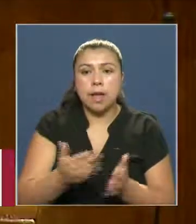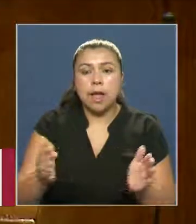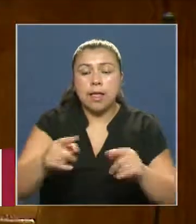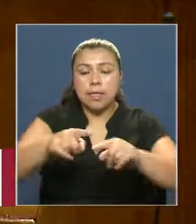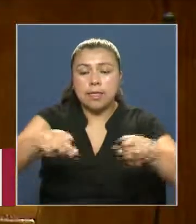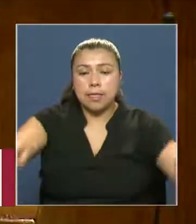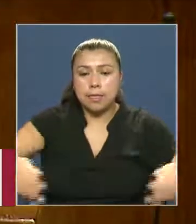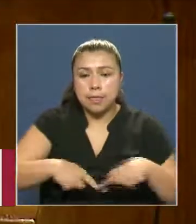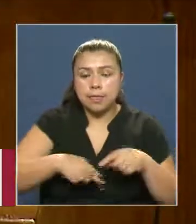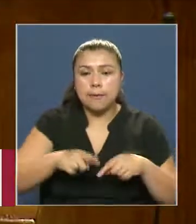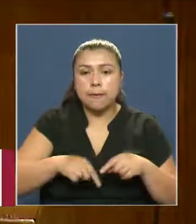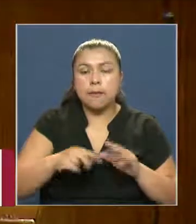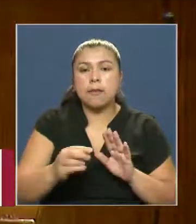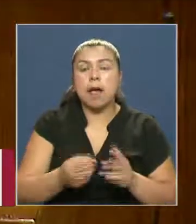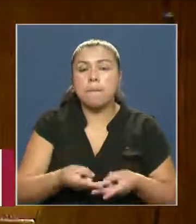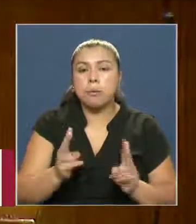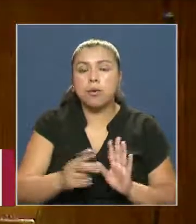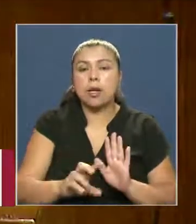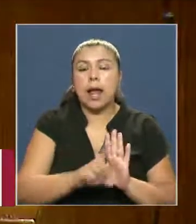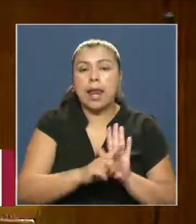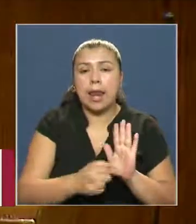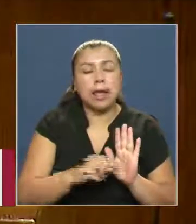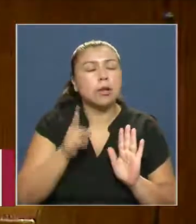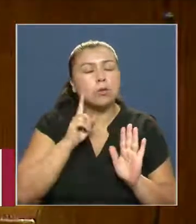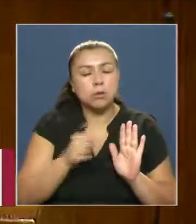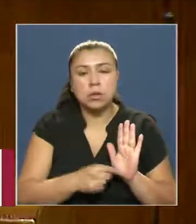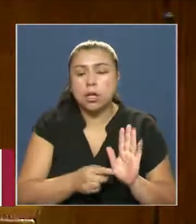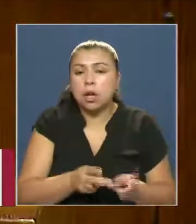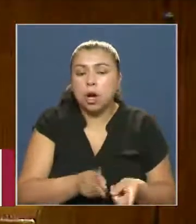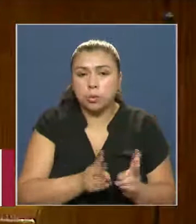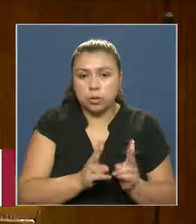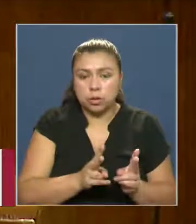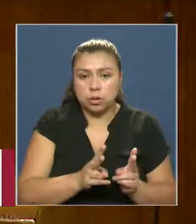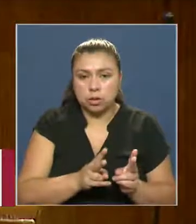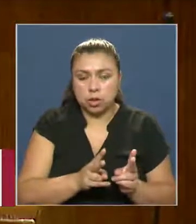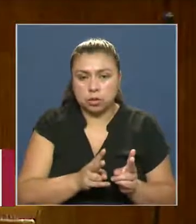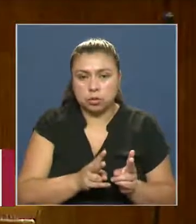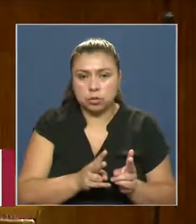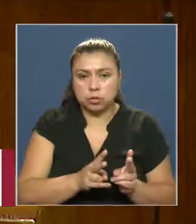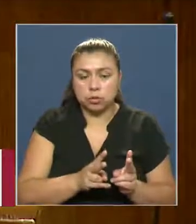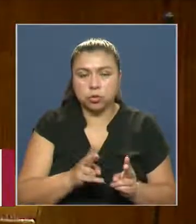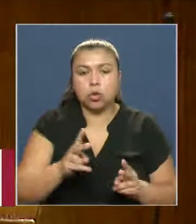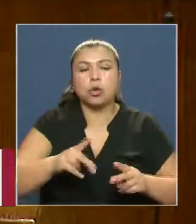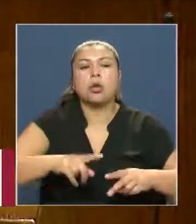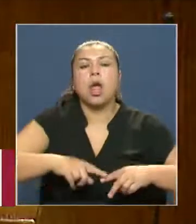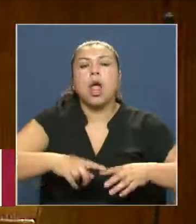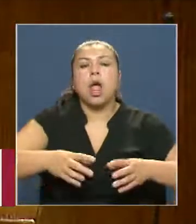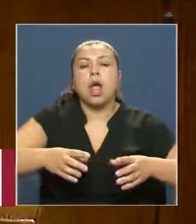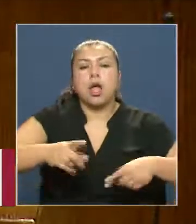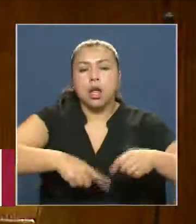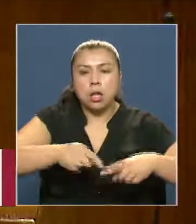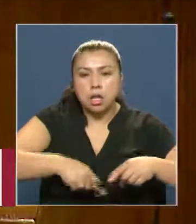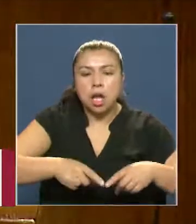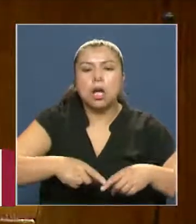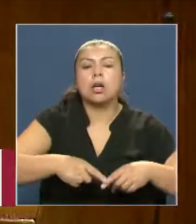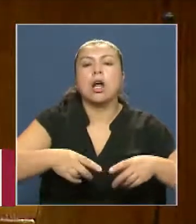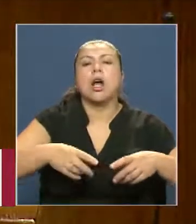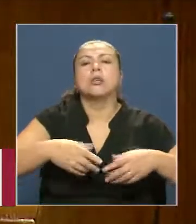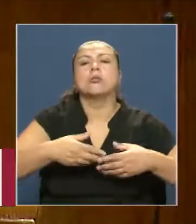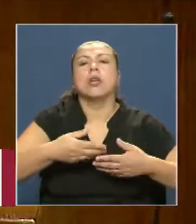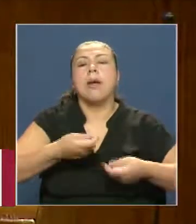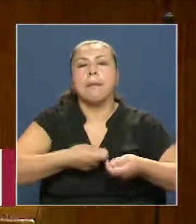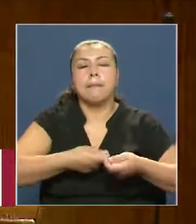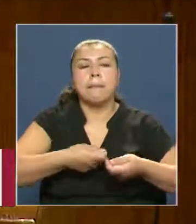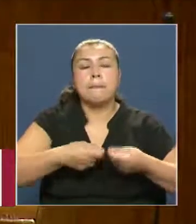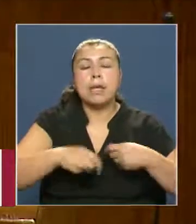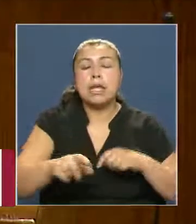fecha de publicación de esta ley no cuenten con el permiso o recepción de loteo de las respectivas direcciones de obras municipales, y